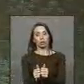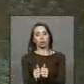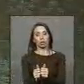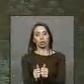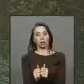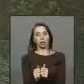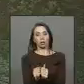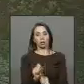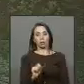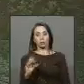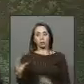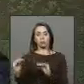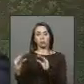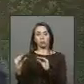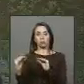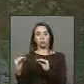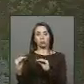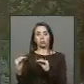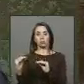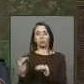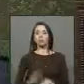Primero.